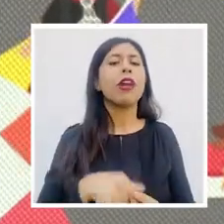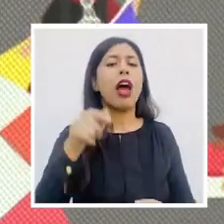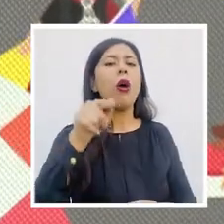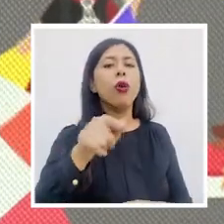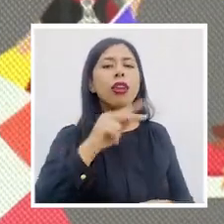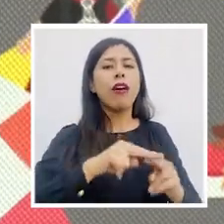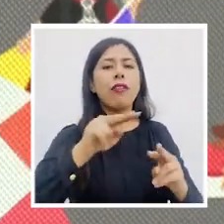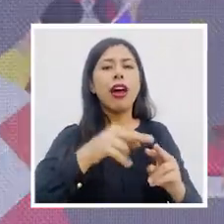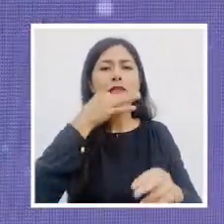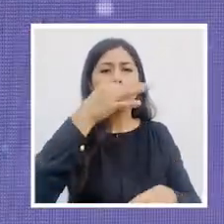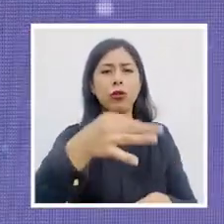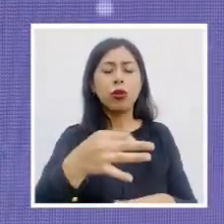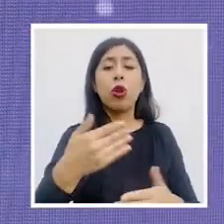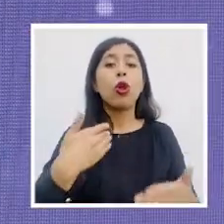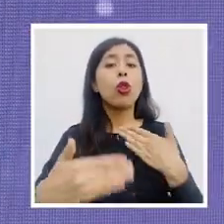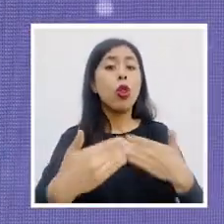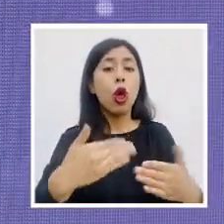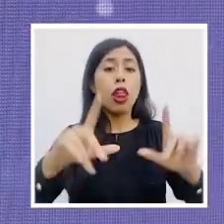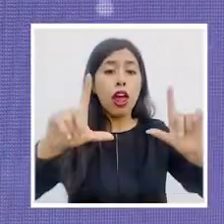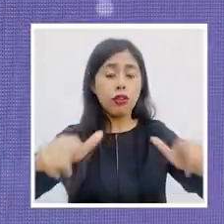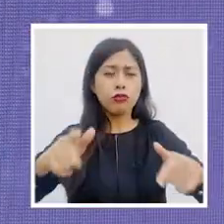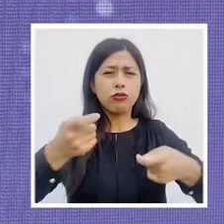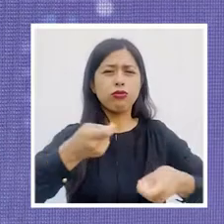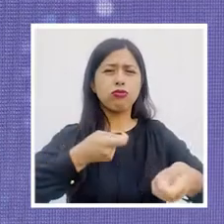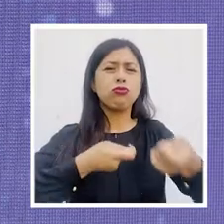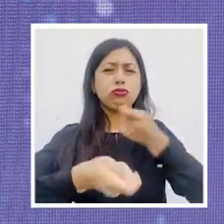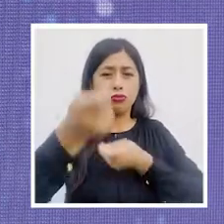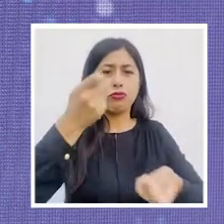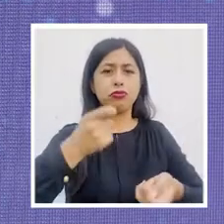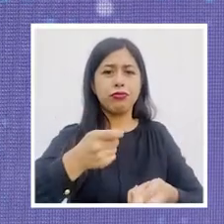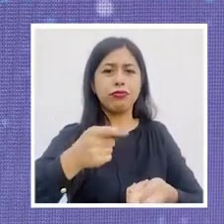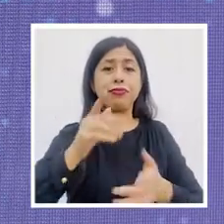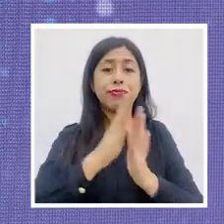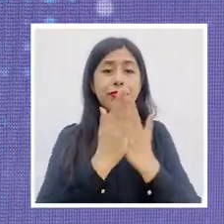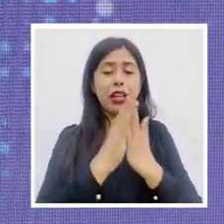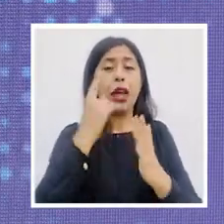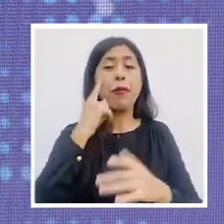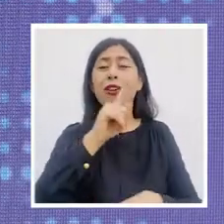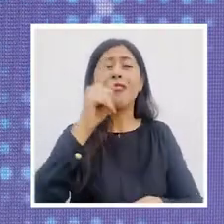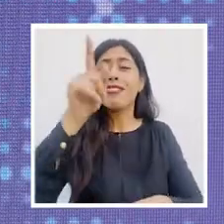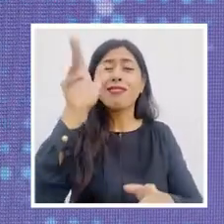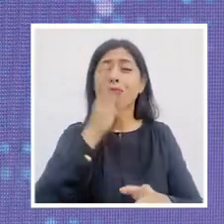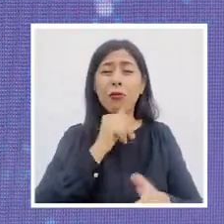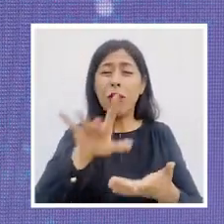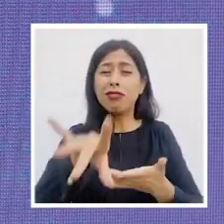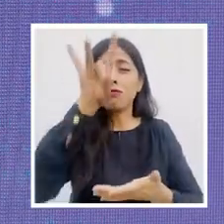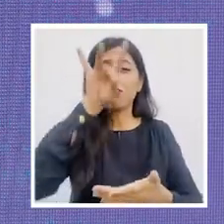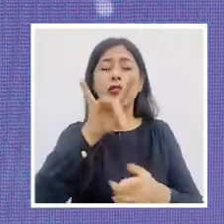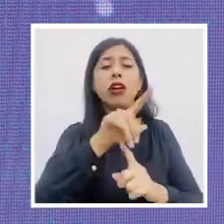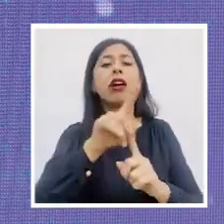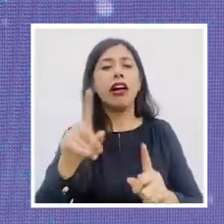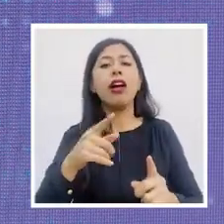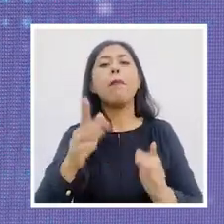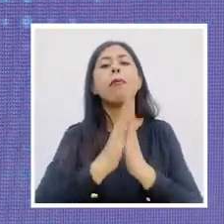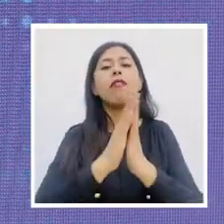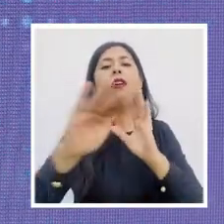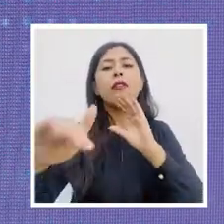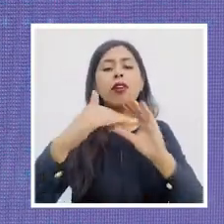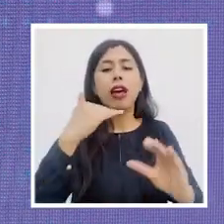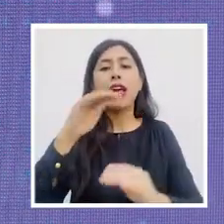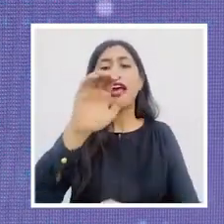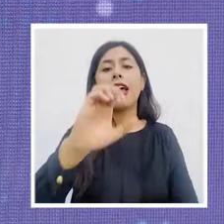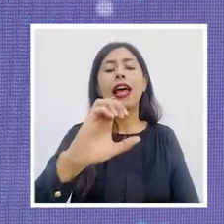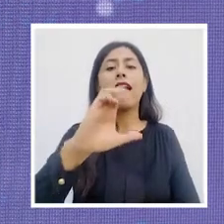¿Cuál era? Así es. Está disponible en las librerías, por supuesto. Pero quienes no lo encuentran en la librería, nos escriban, que nos